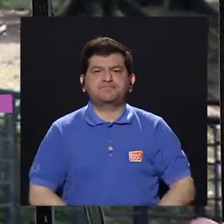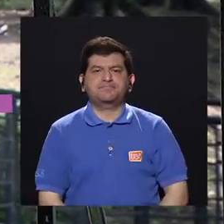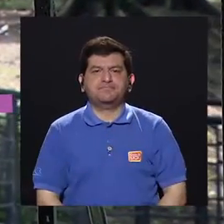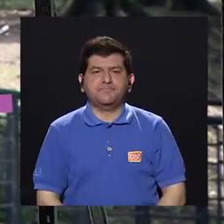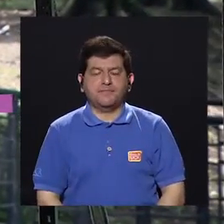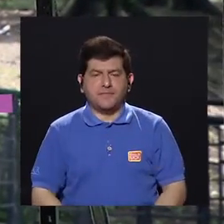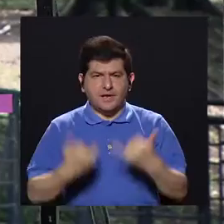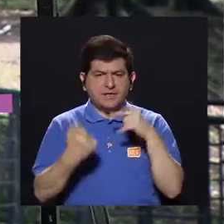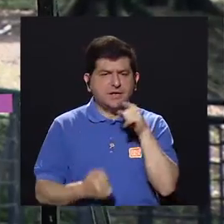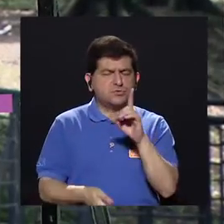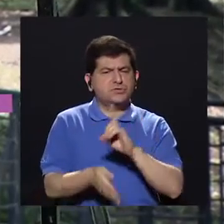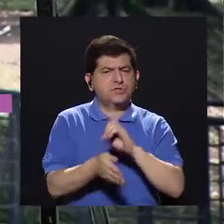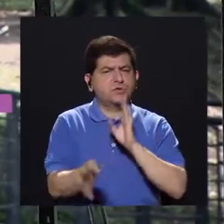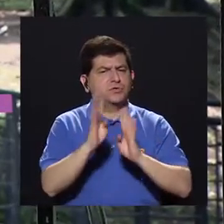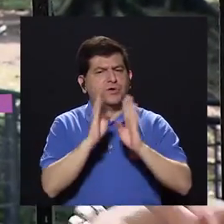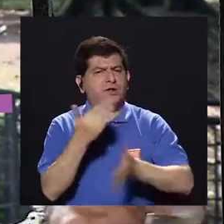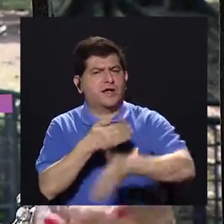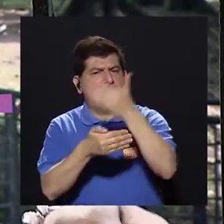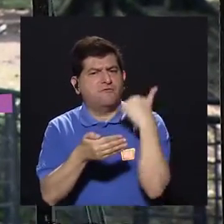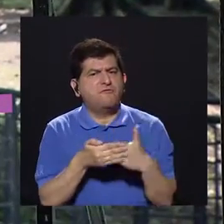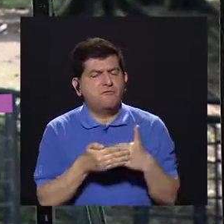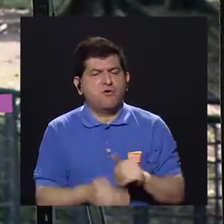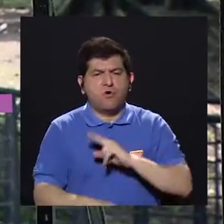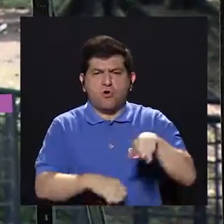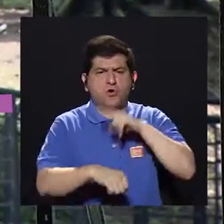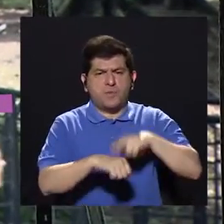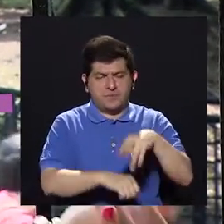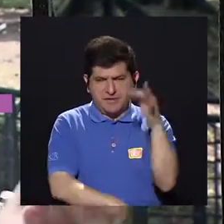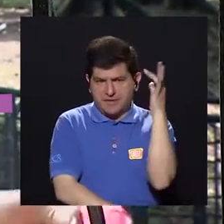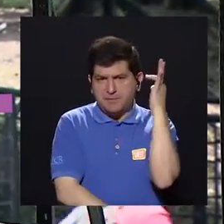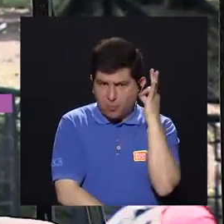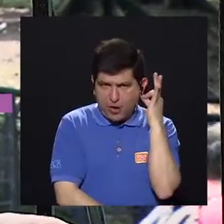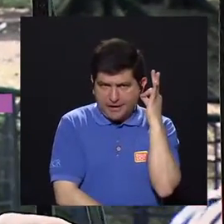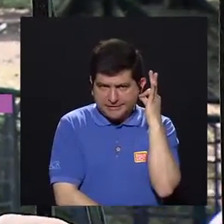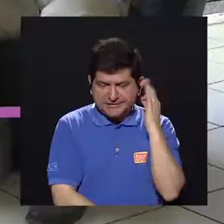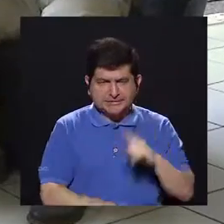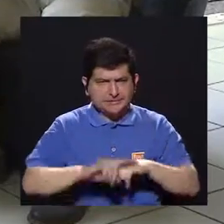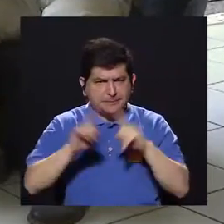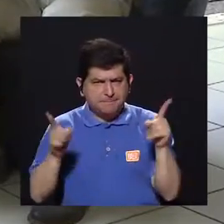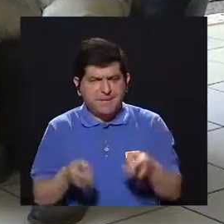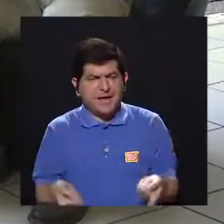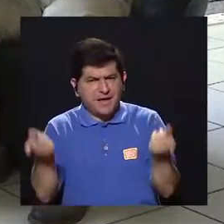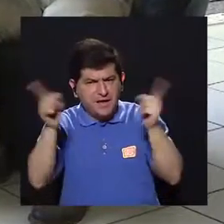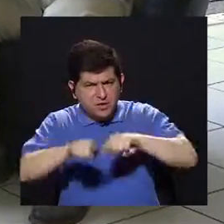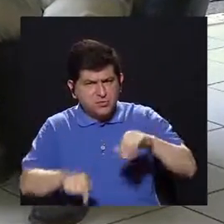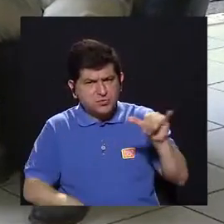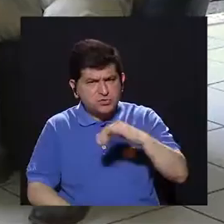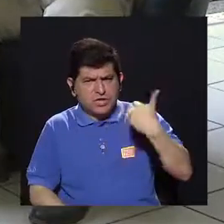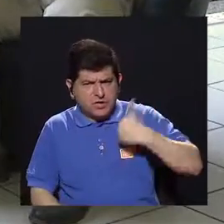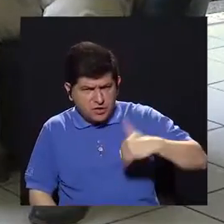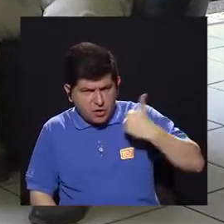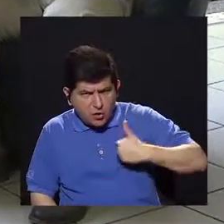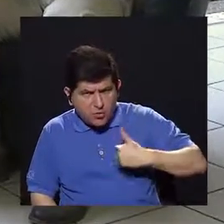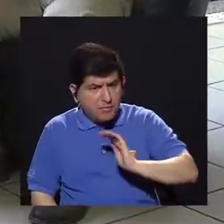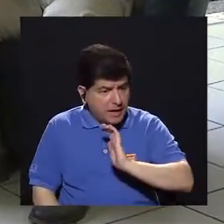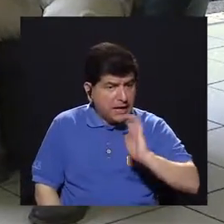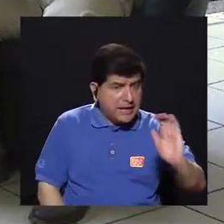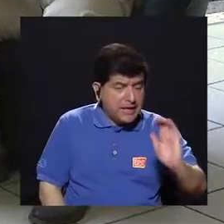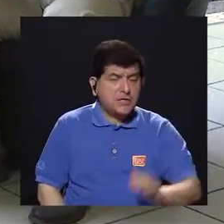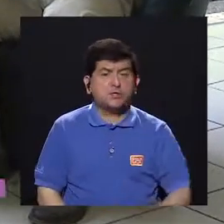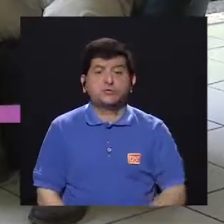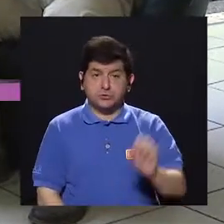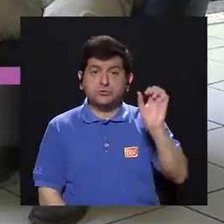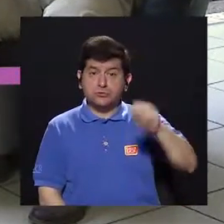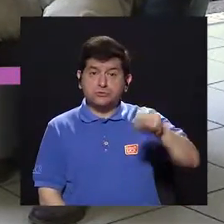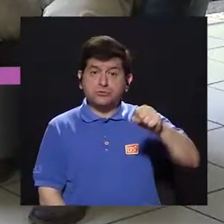más frecuente en las mujeres, pero se presenta también en hombres y en niños, sí, en edades tempranas. Nosotros en el hospital hemos